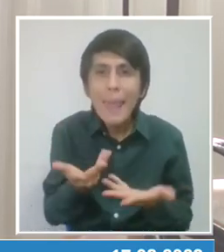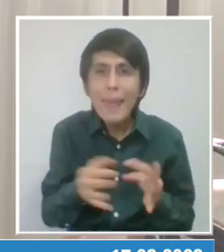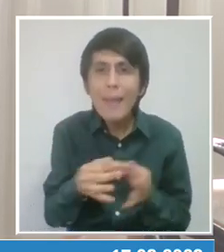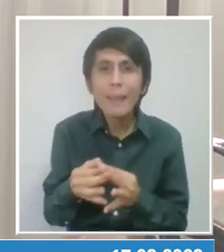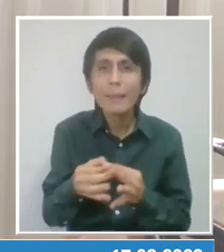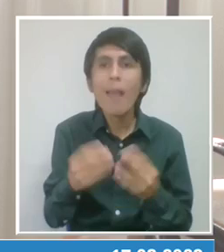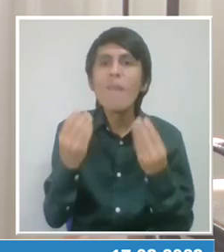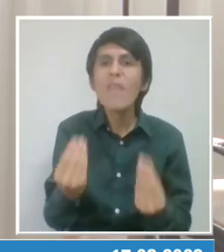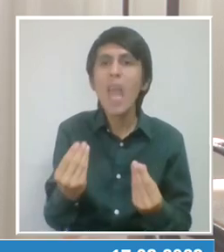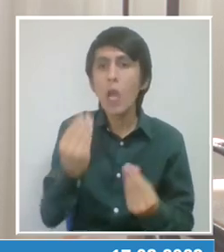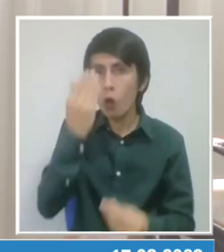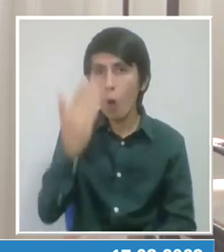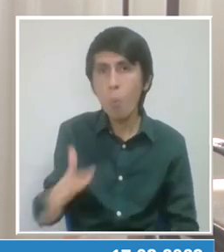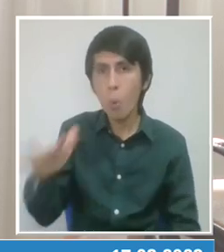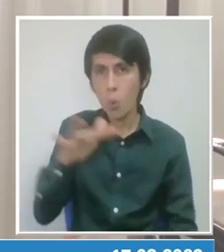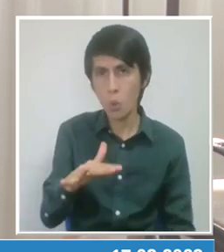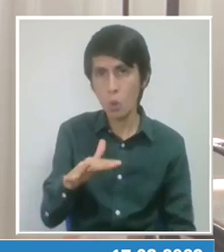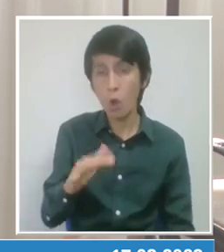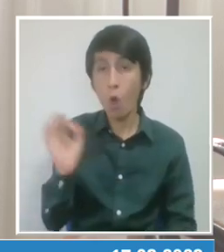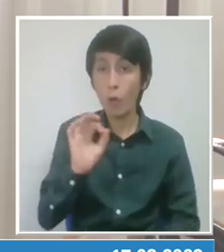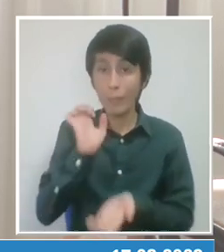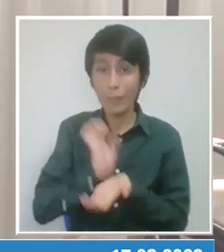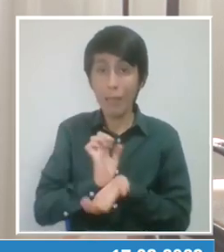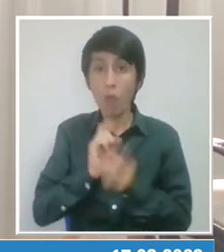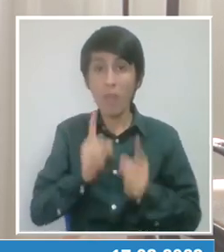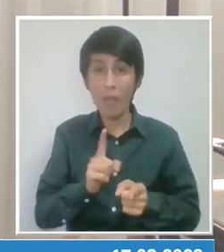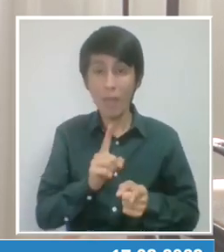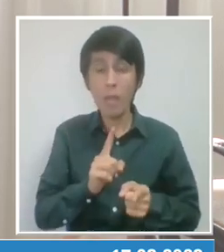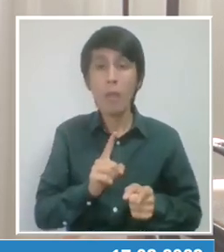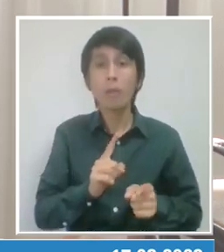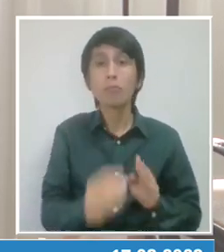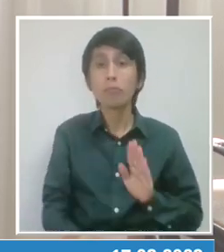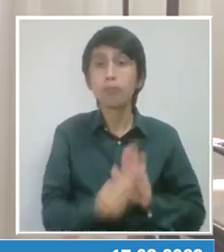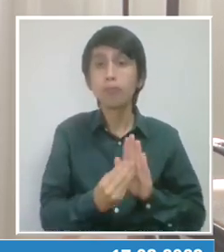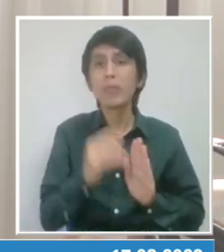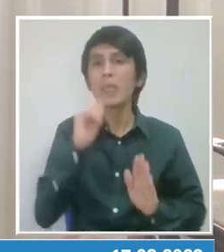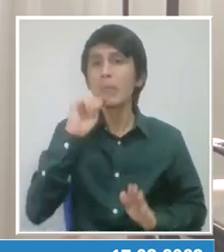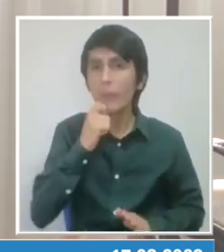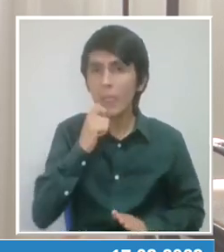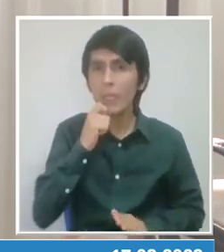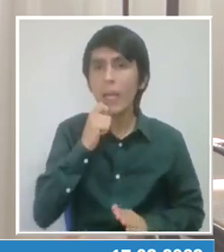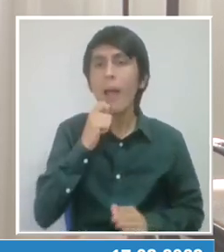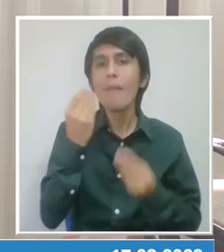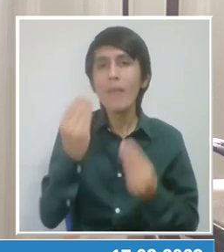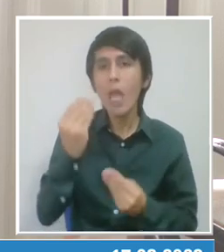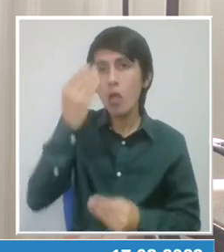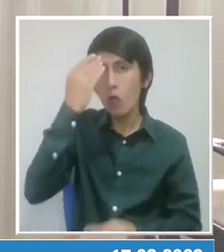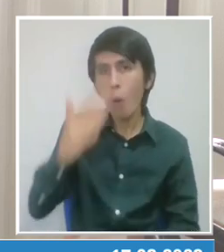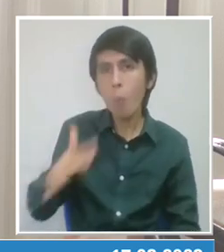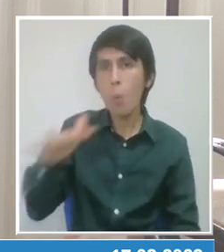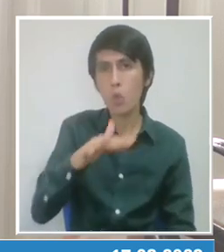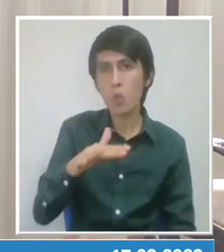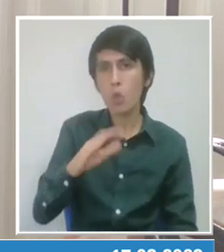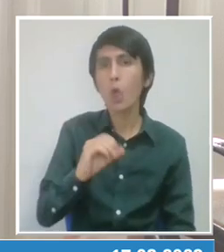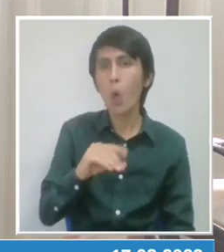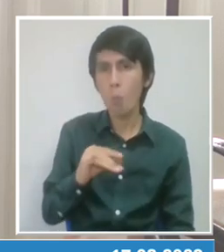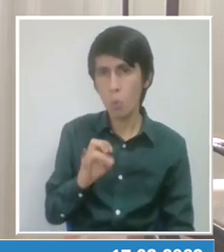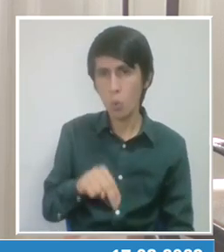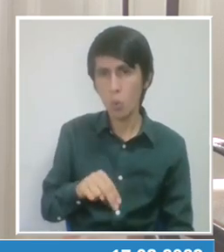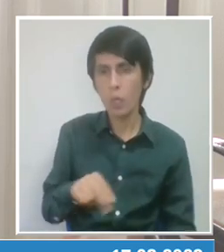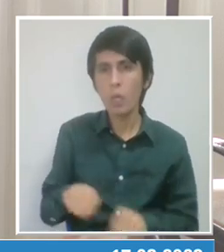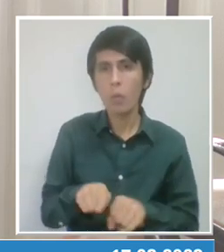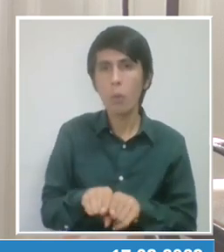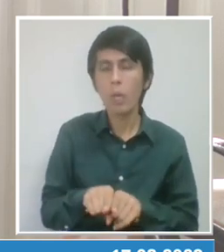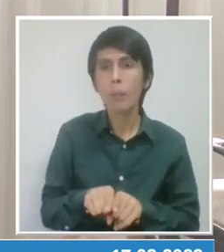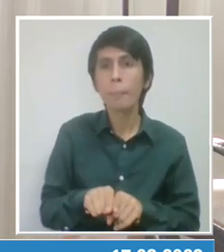que determinar el bien común considerando todos los intereses, incluyendo, como decía la profesora Zúñiga,